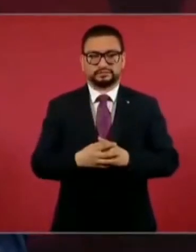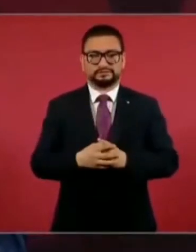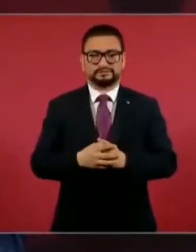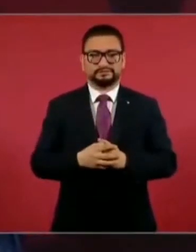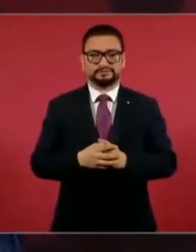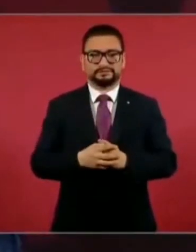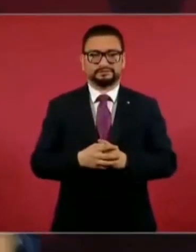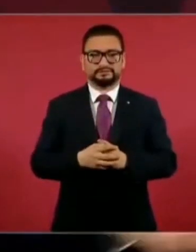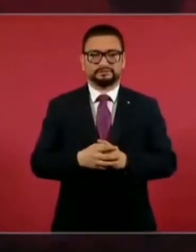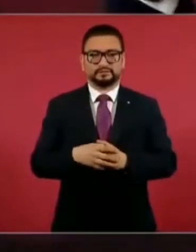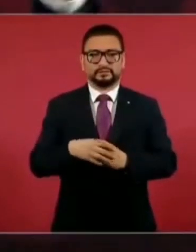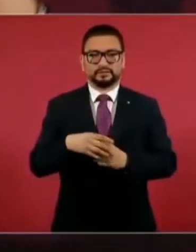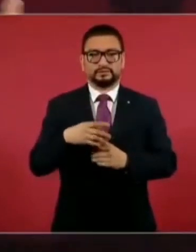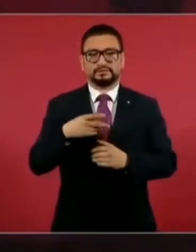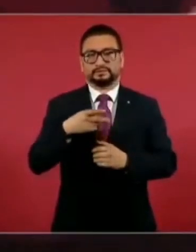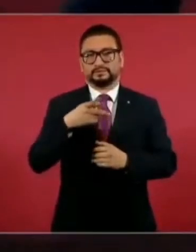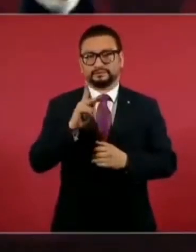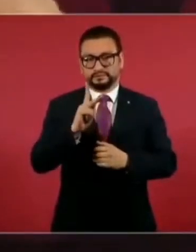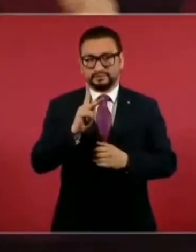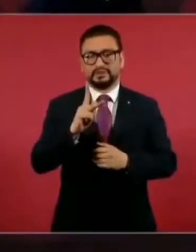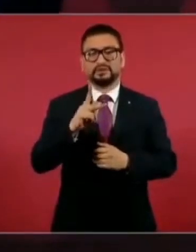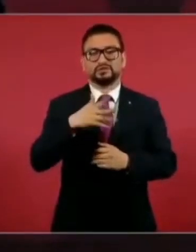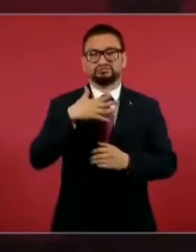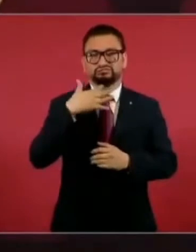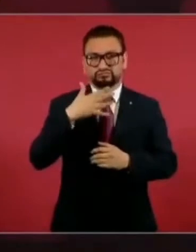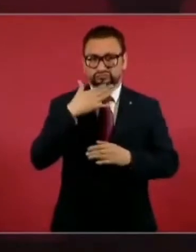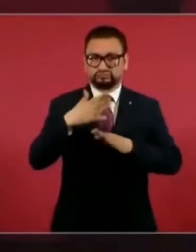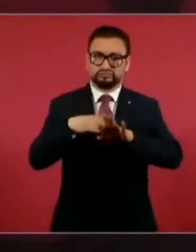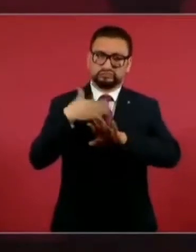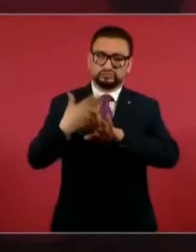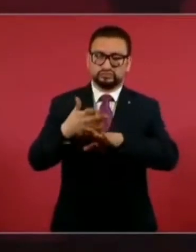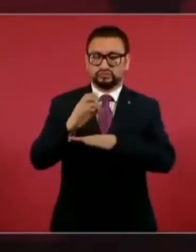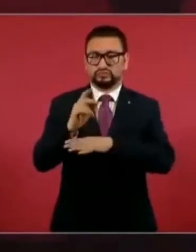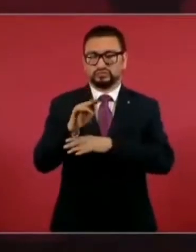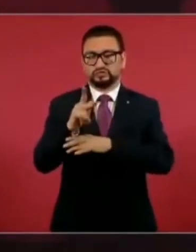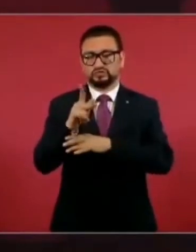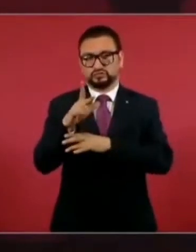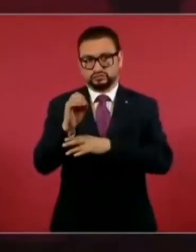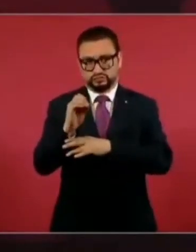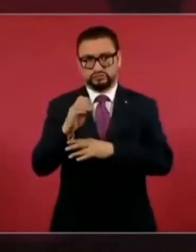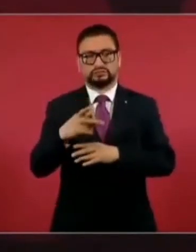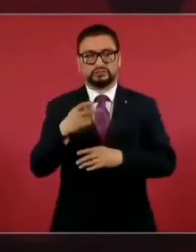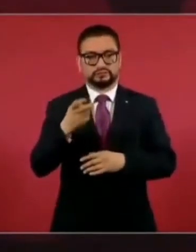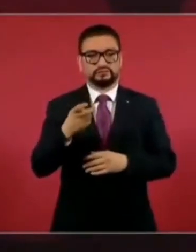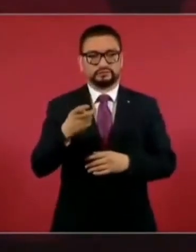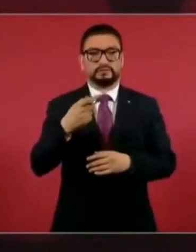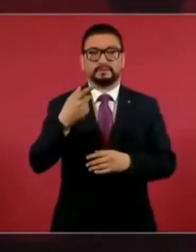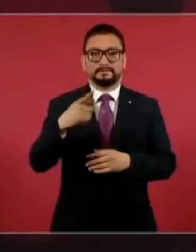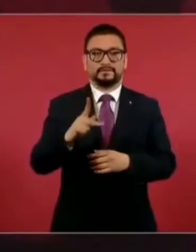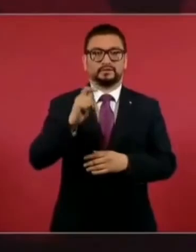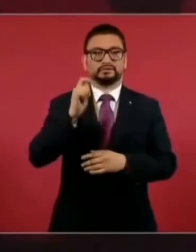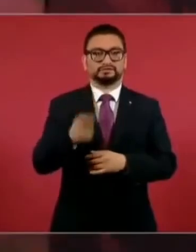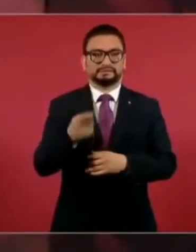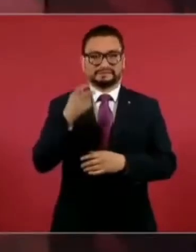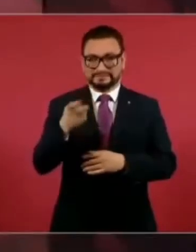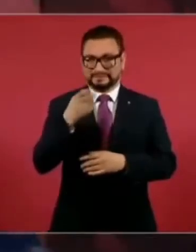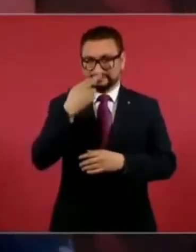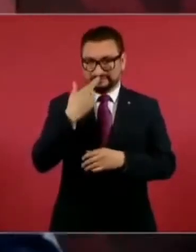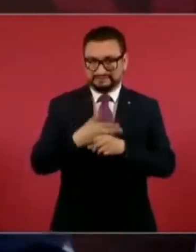y destruyeron por la corrupción a Conasupo. Pero no quiere decir que esa